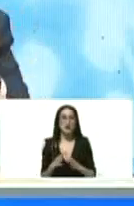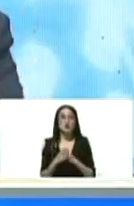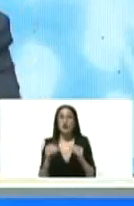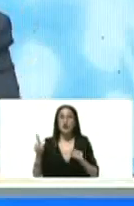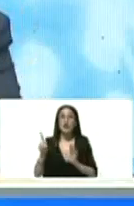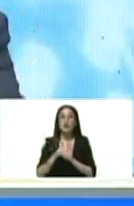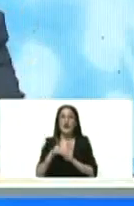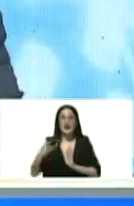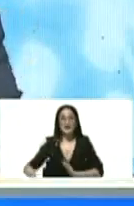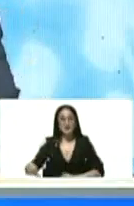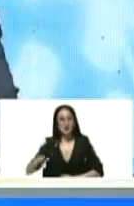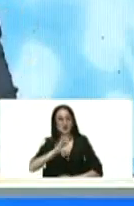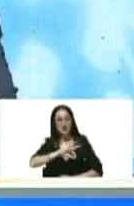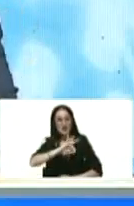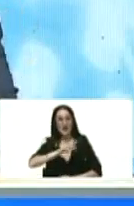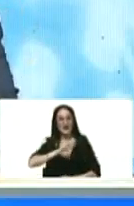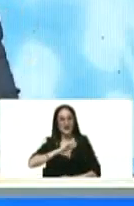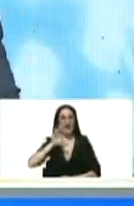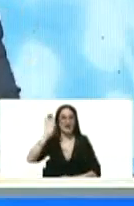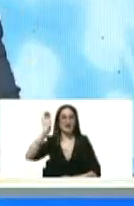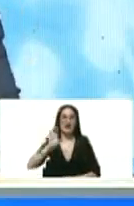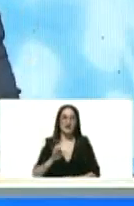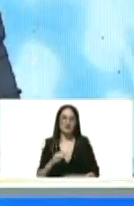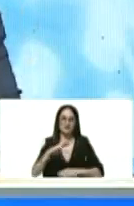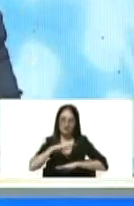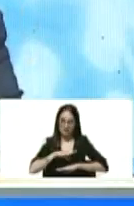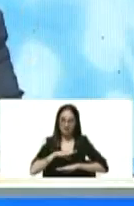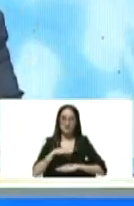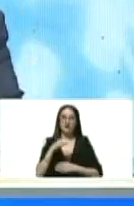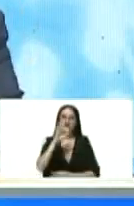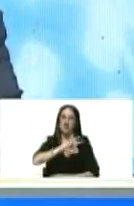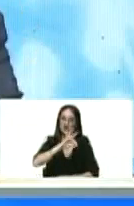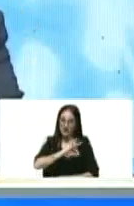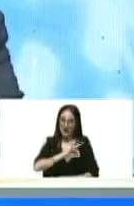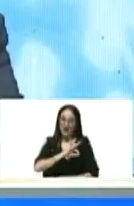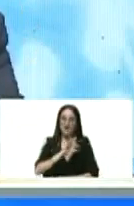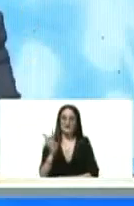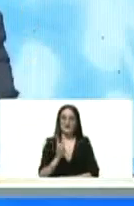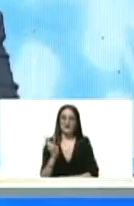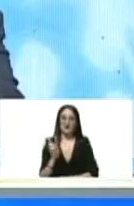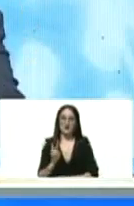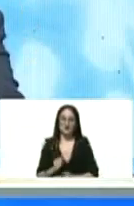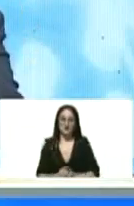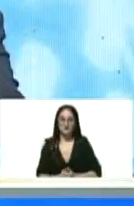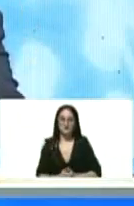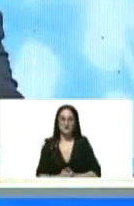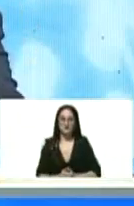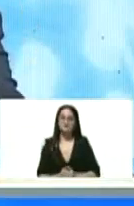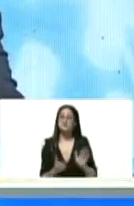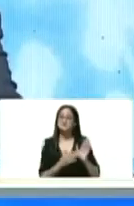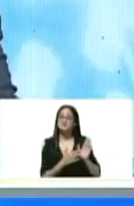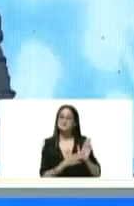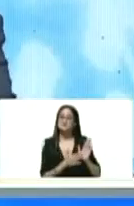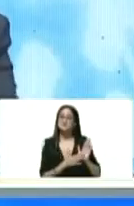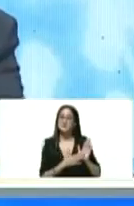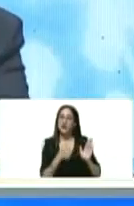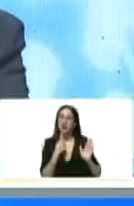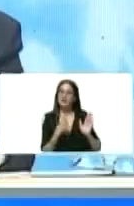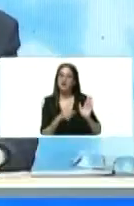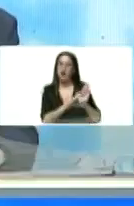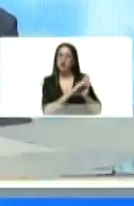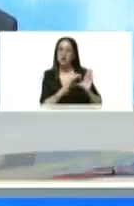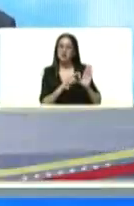derechos sociales de un estado de bienestar social venezolano, contemplado en la Constitución del 99.